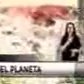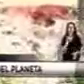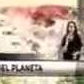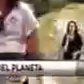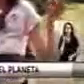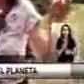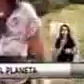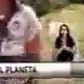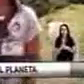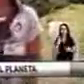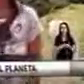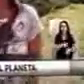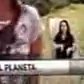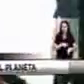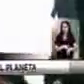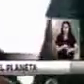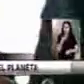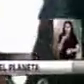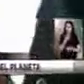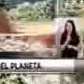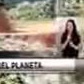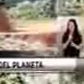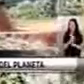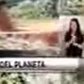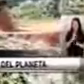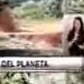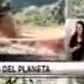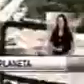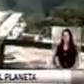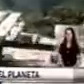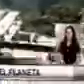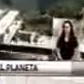kilómetros por hora. Hay que apretar.